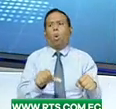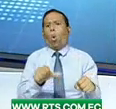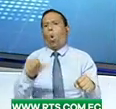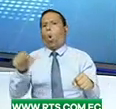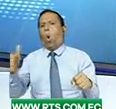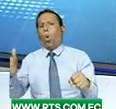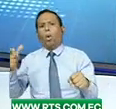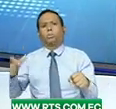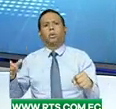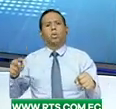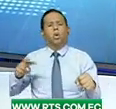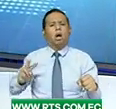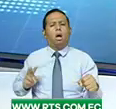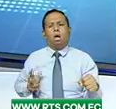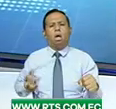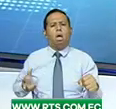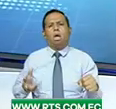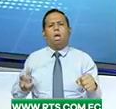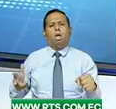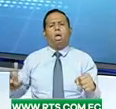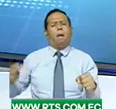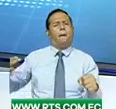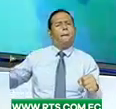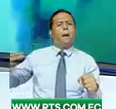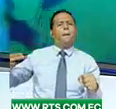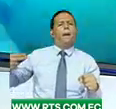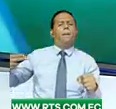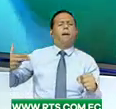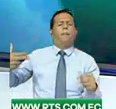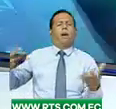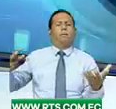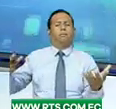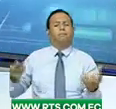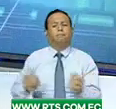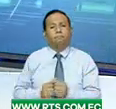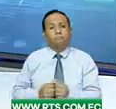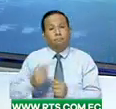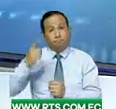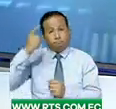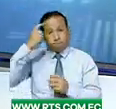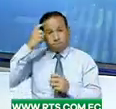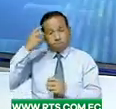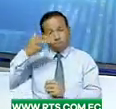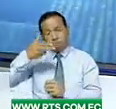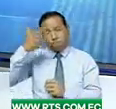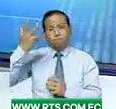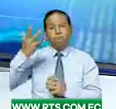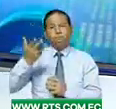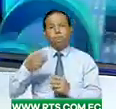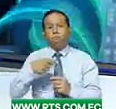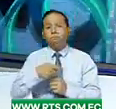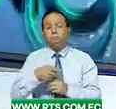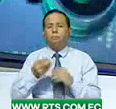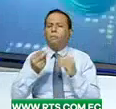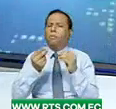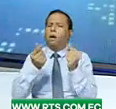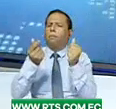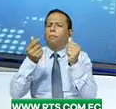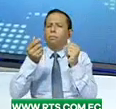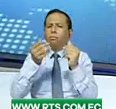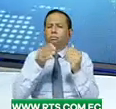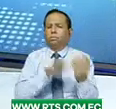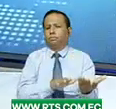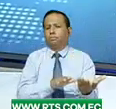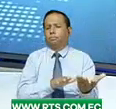por varios sujetos quienes detonaron el arma de fuego a la altura de la cabeza, causándole la muerte.